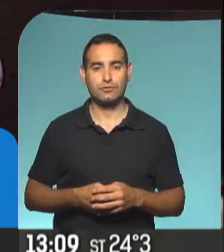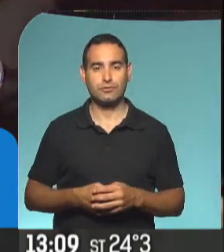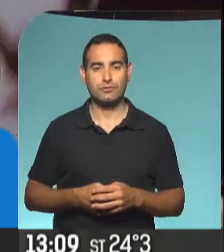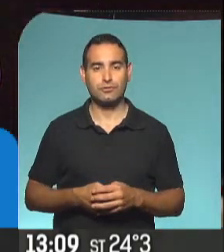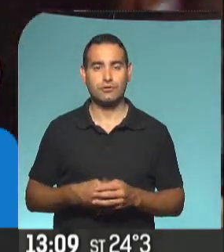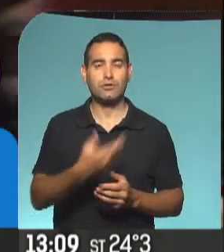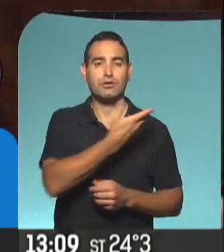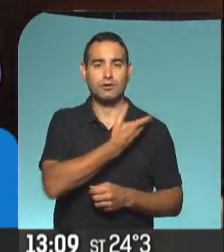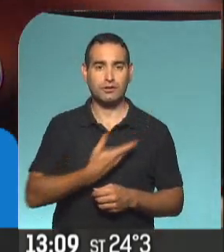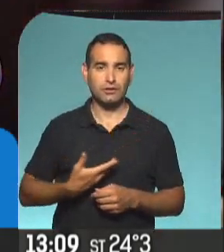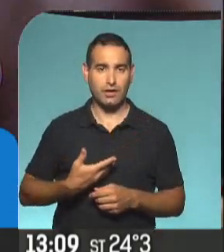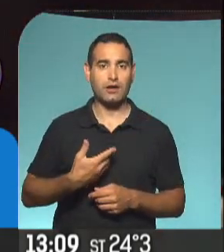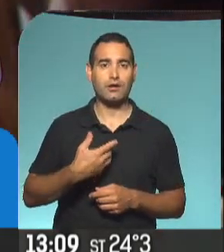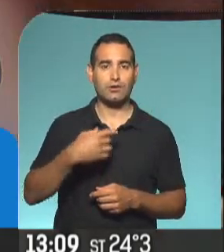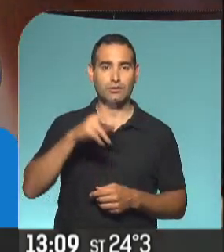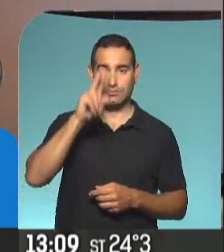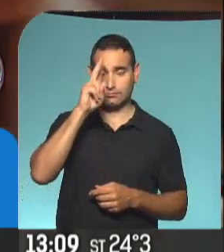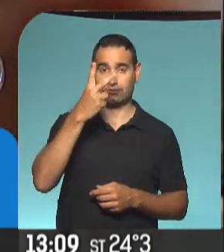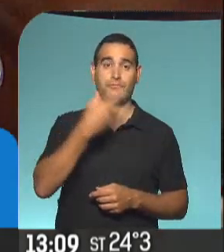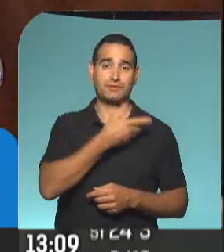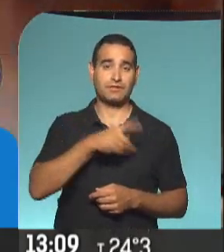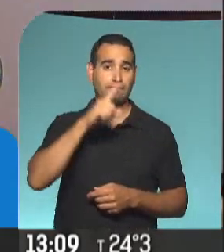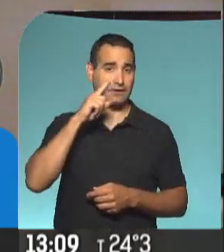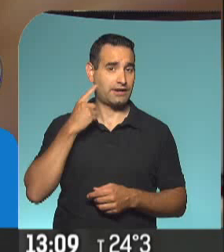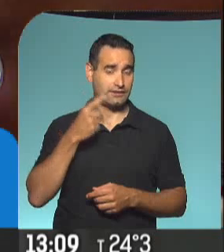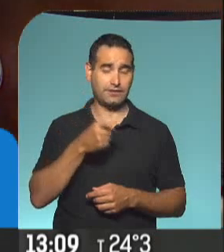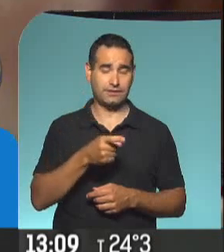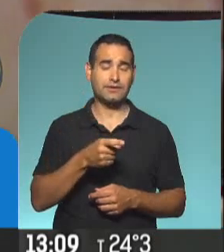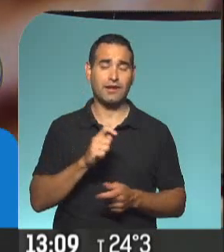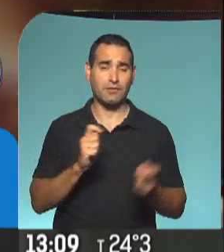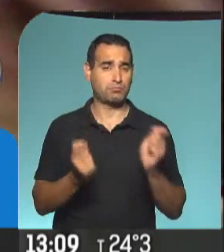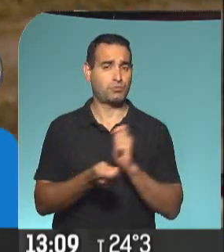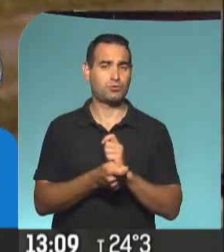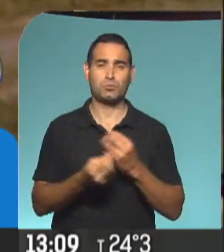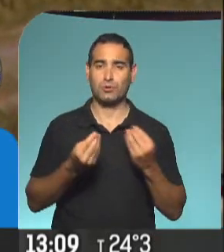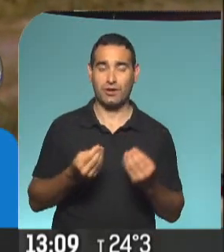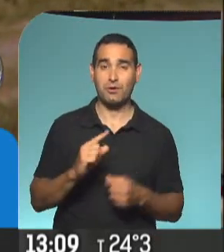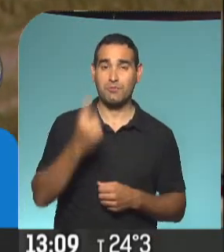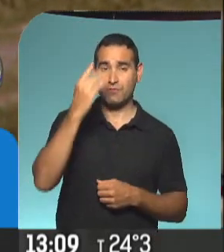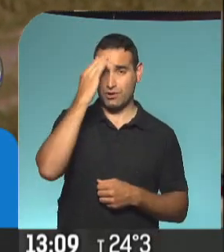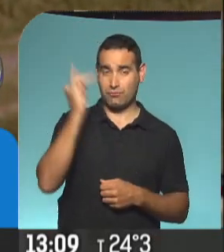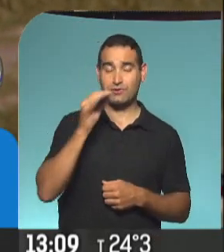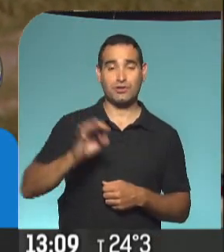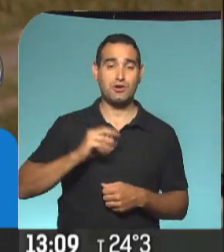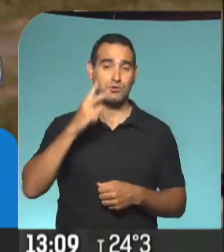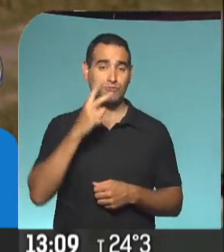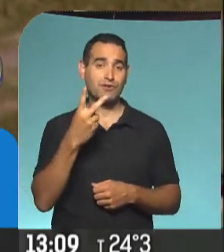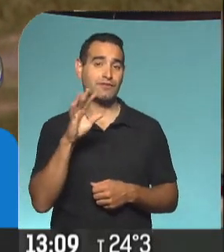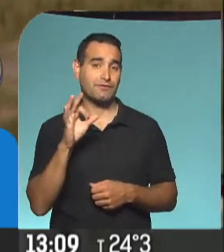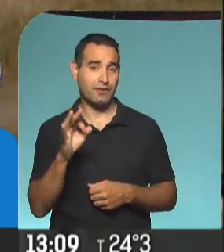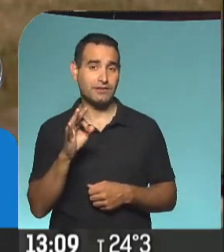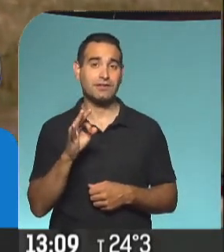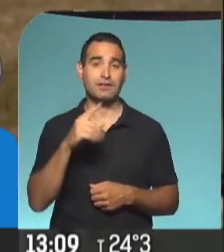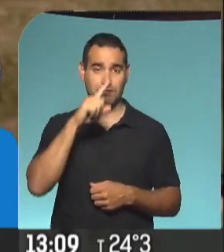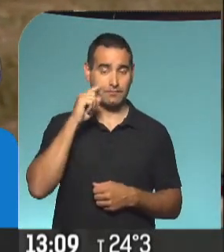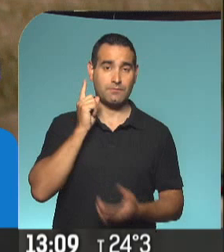del Estado ahora encabezado por el presidente Fernández. Primero, el 1 de marzo del 2020